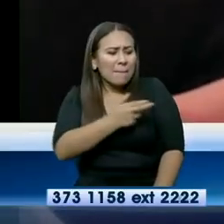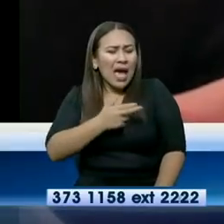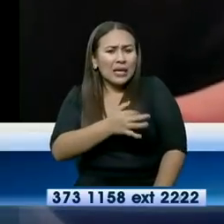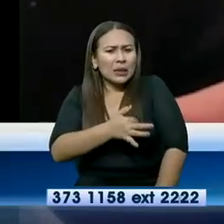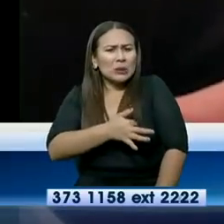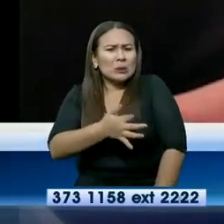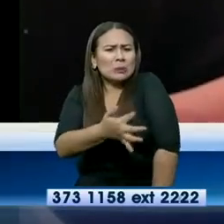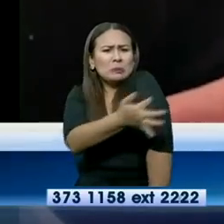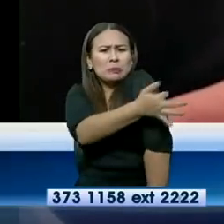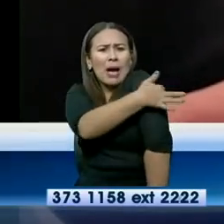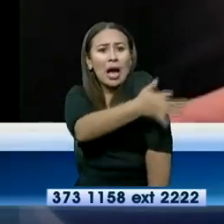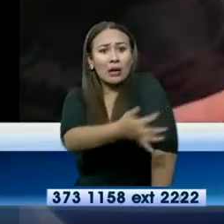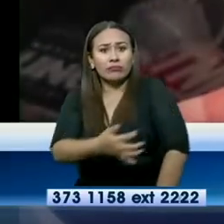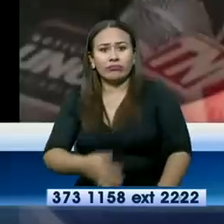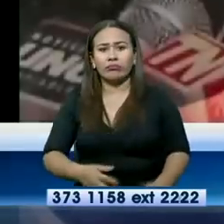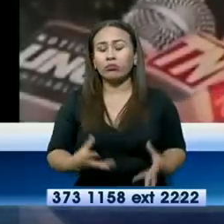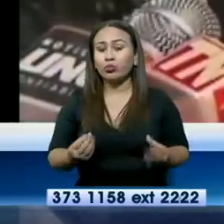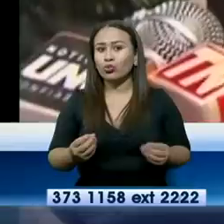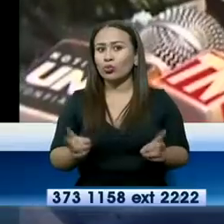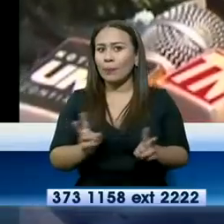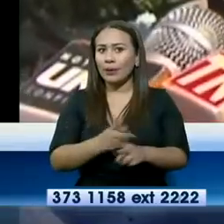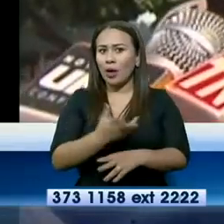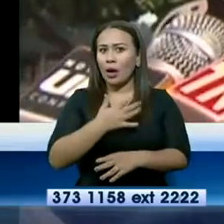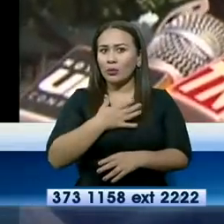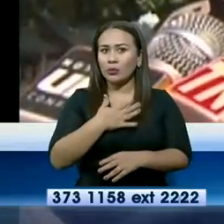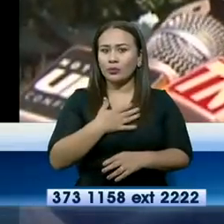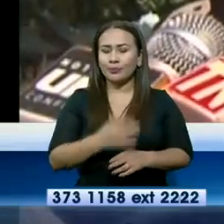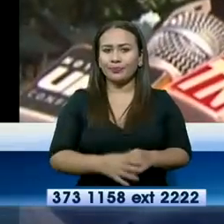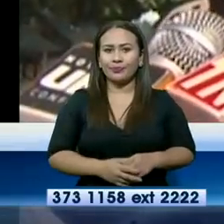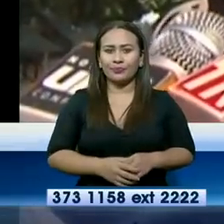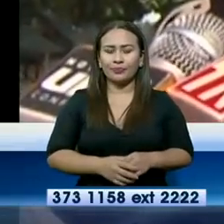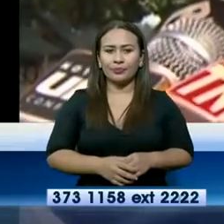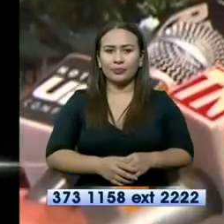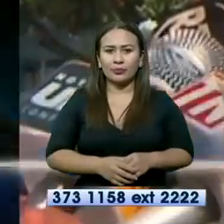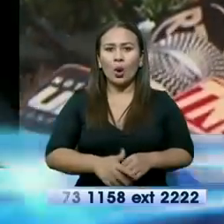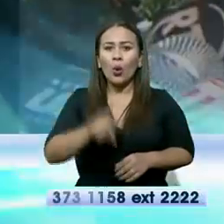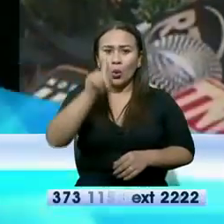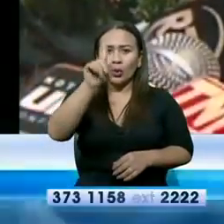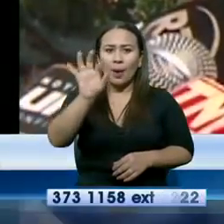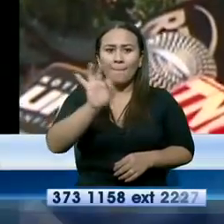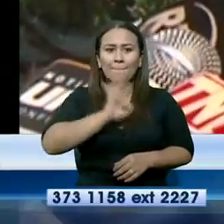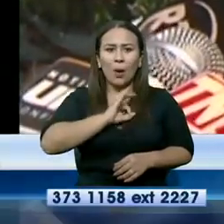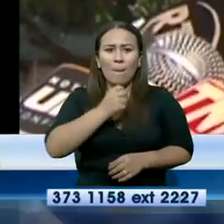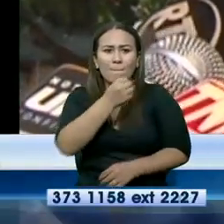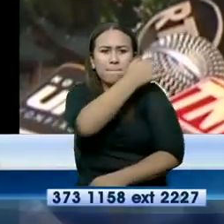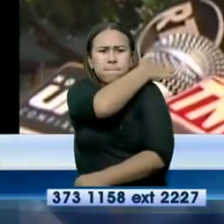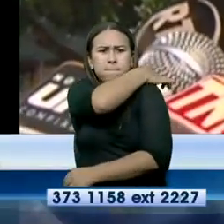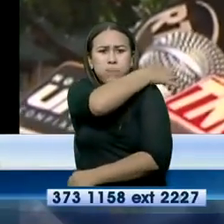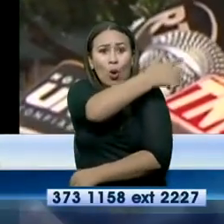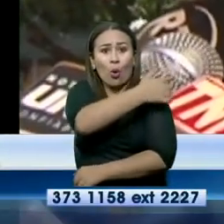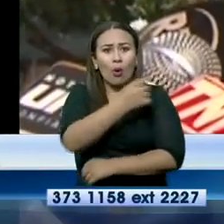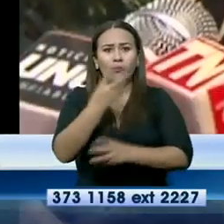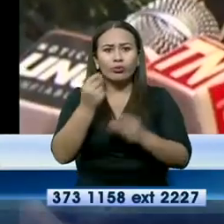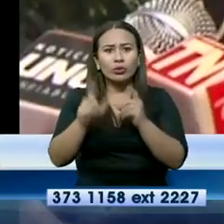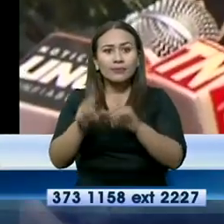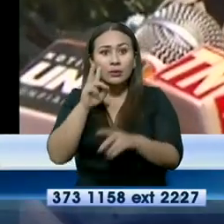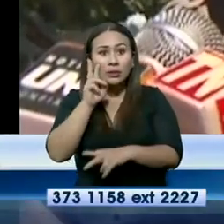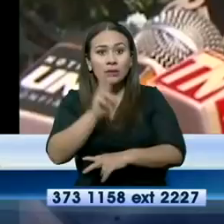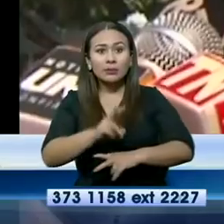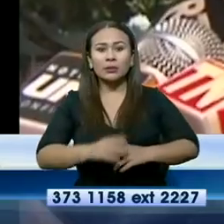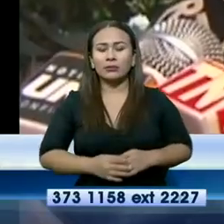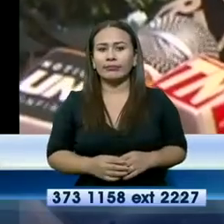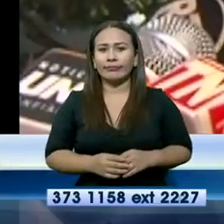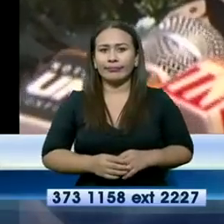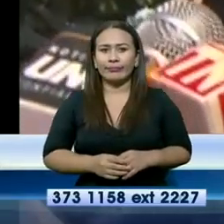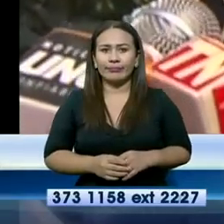¿Por la espalda? Por la espalda le salió, sí. Solo existió un impacto por versiones de los propios moradores. Tenemos